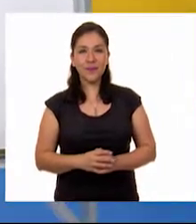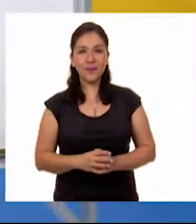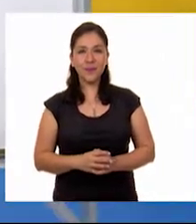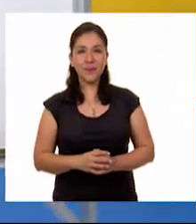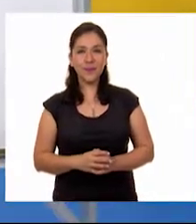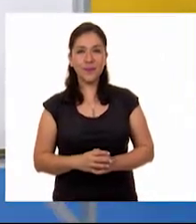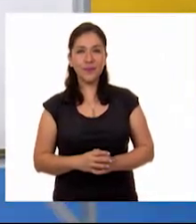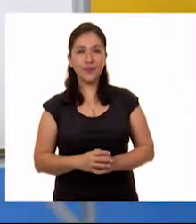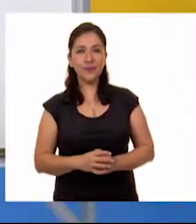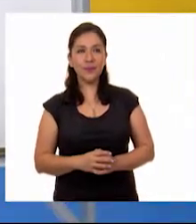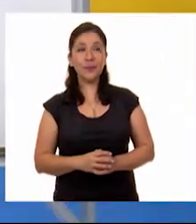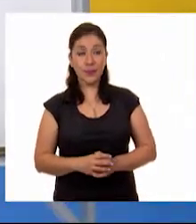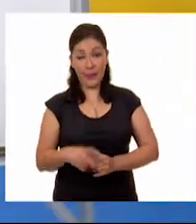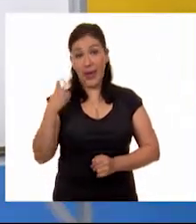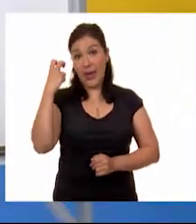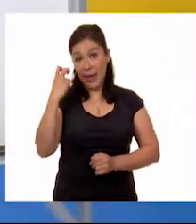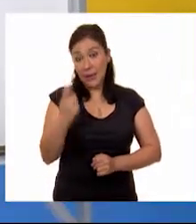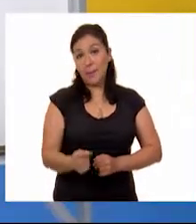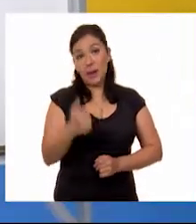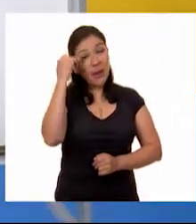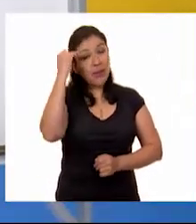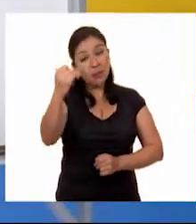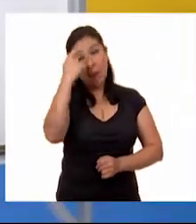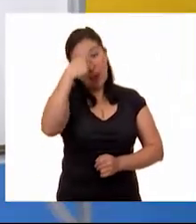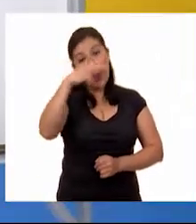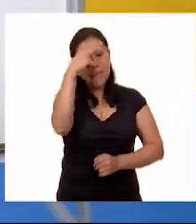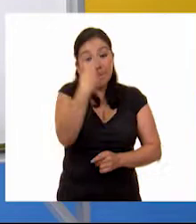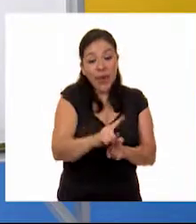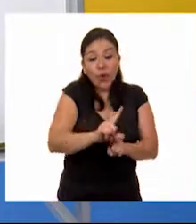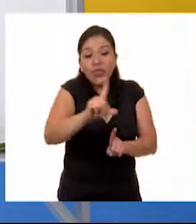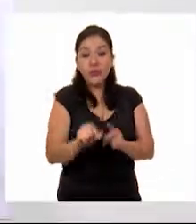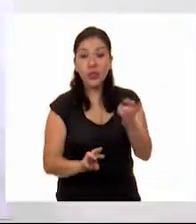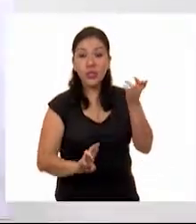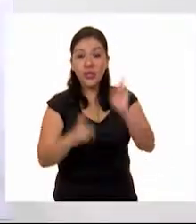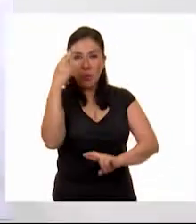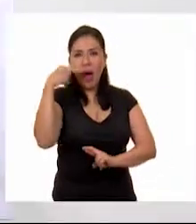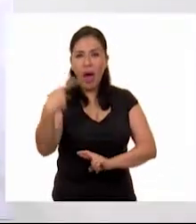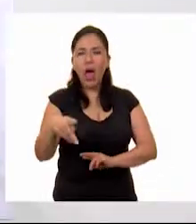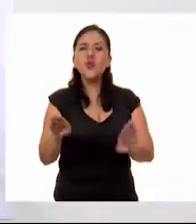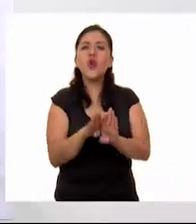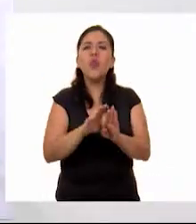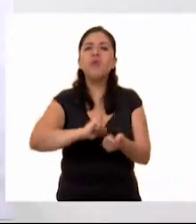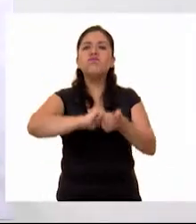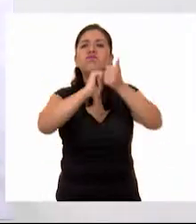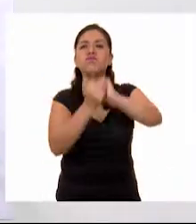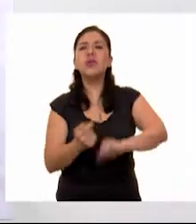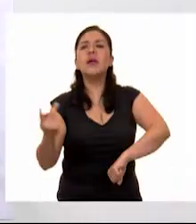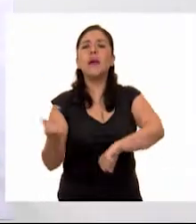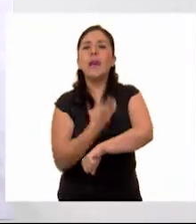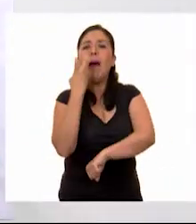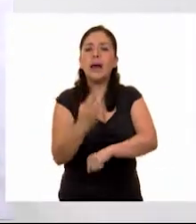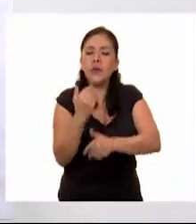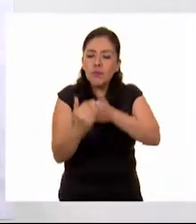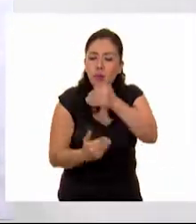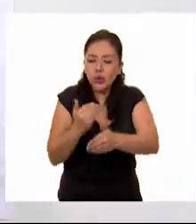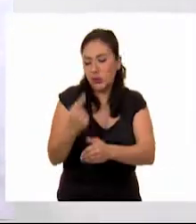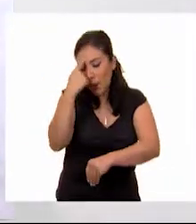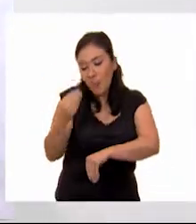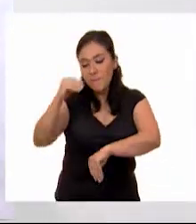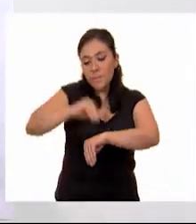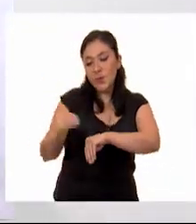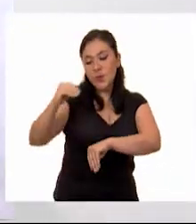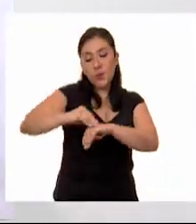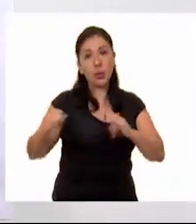Excelente. Esta primera parte del México postrevolucionario es una consecuencia de este proceso de